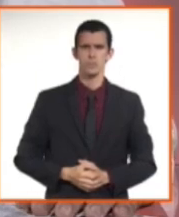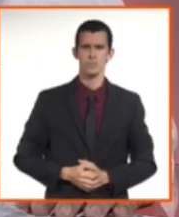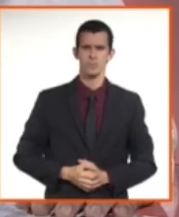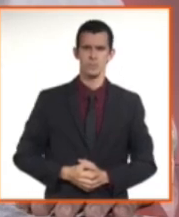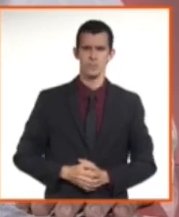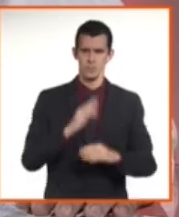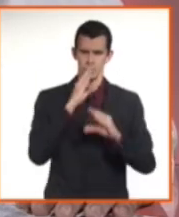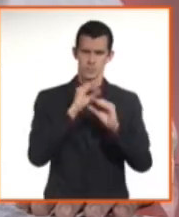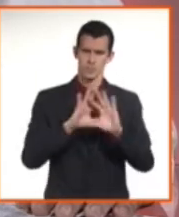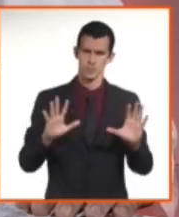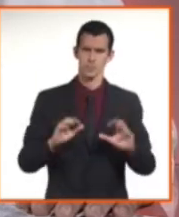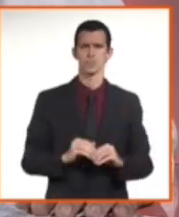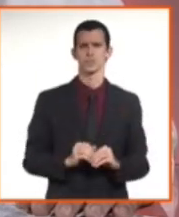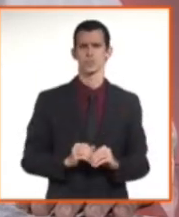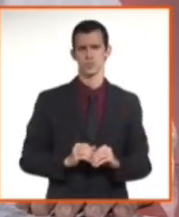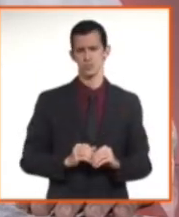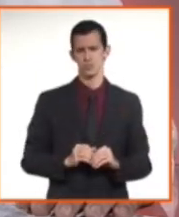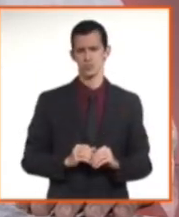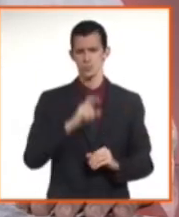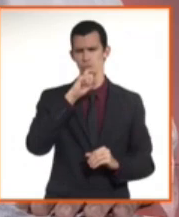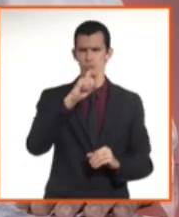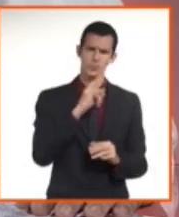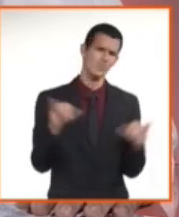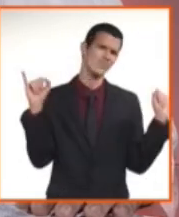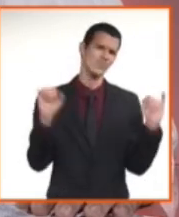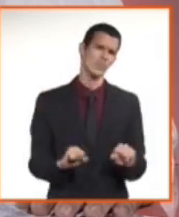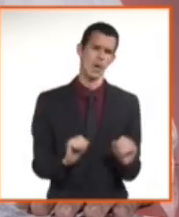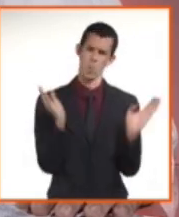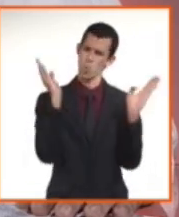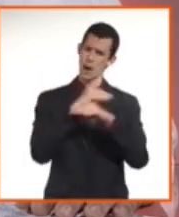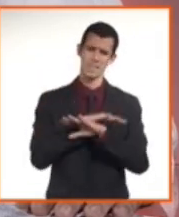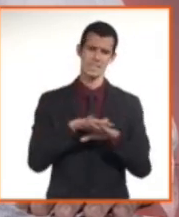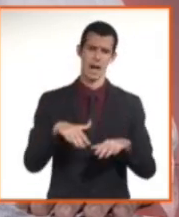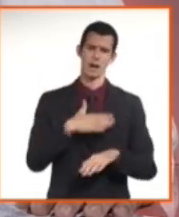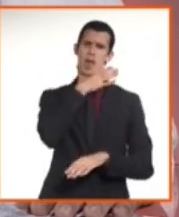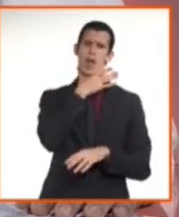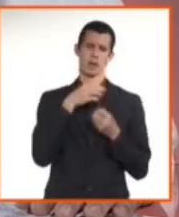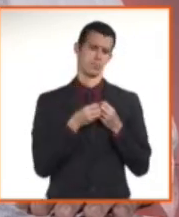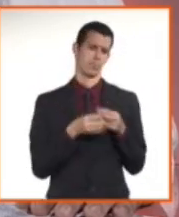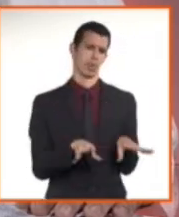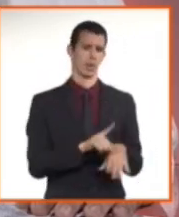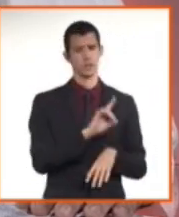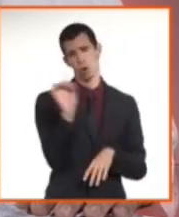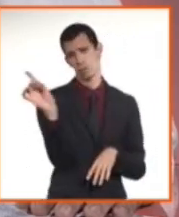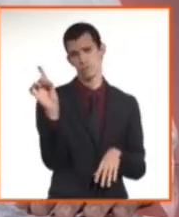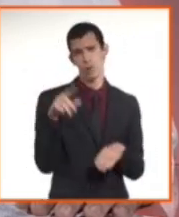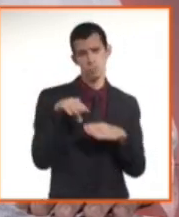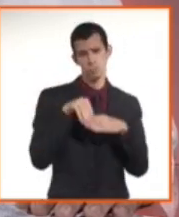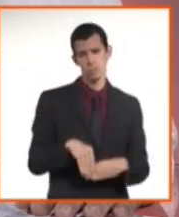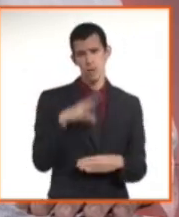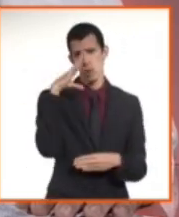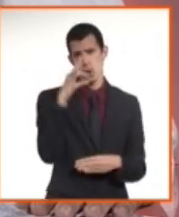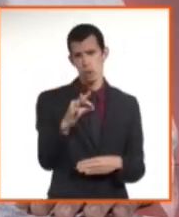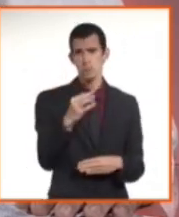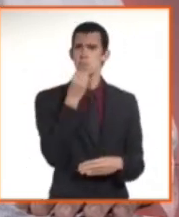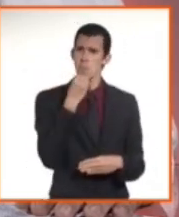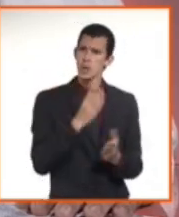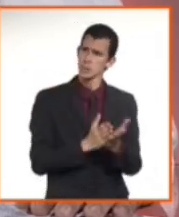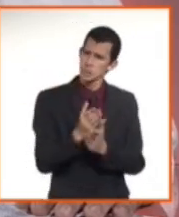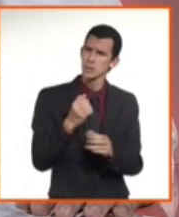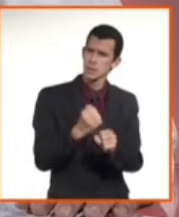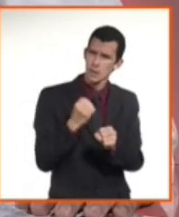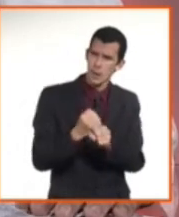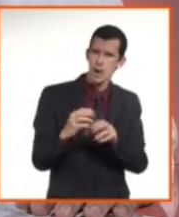lograr, que cuente nuestro pueblo con el compromiso de todos los trabajadores eléctricos y los directivos también del Ministerio y todo el